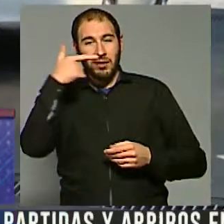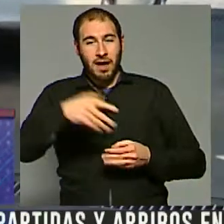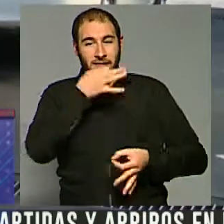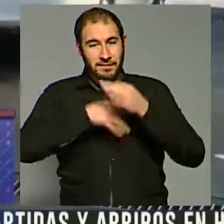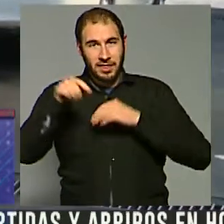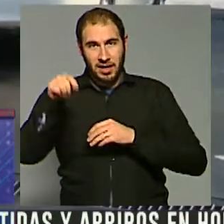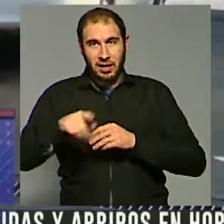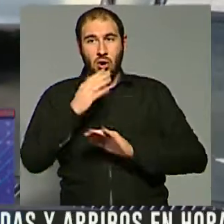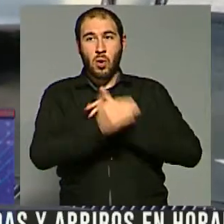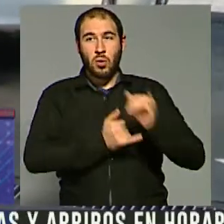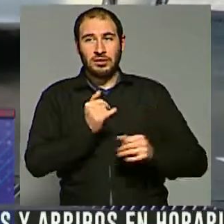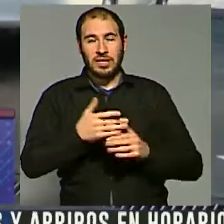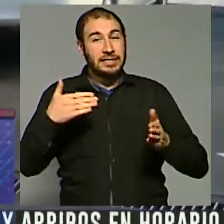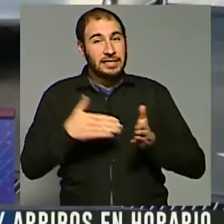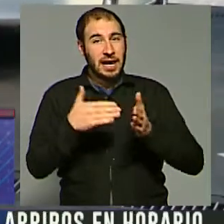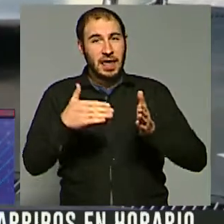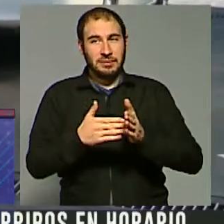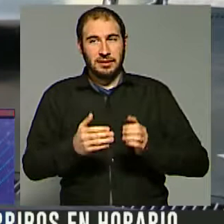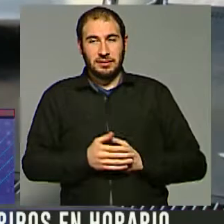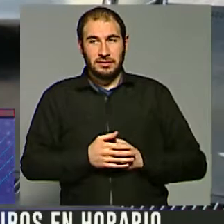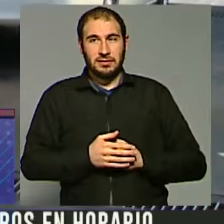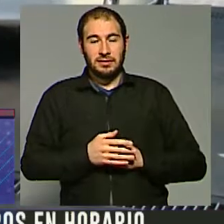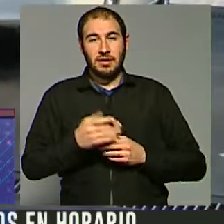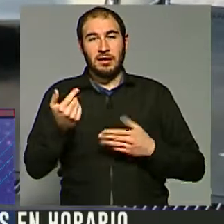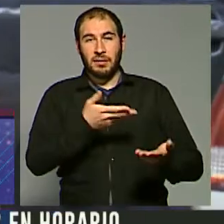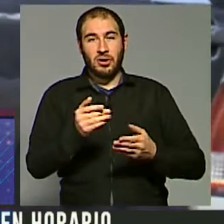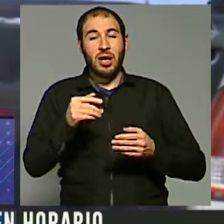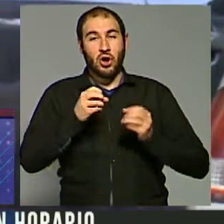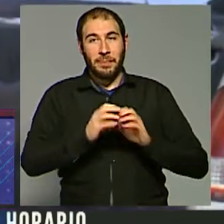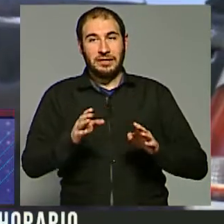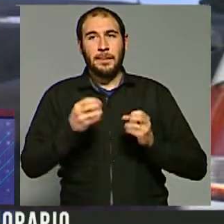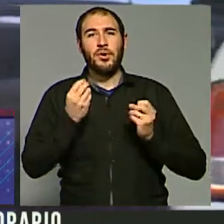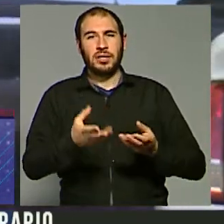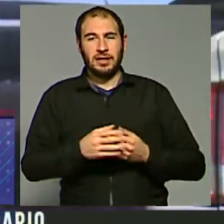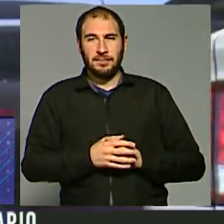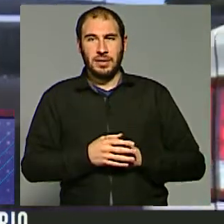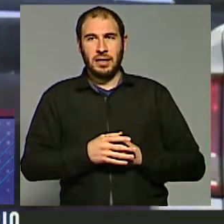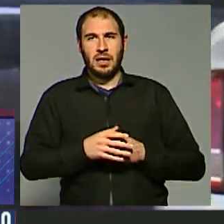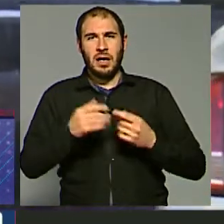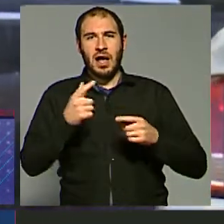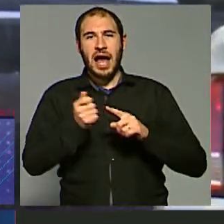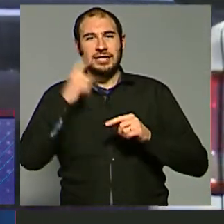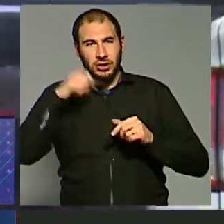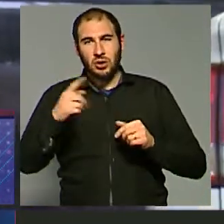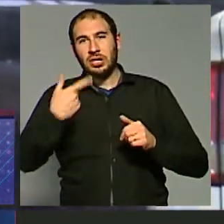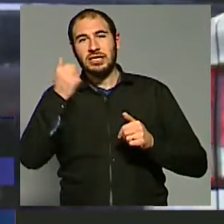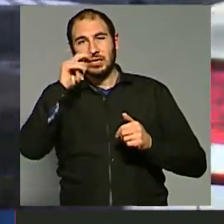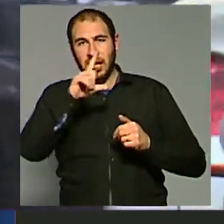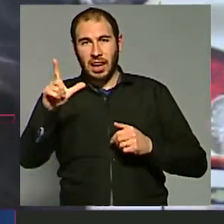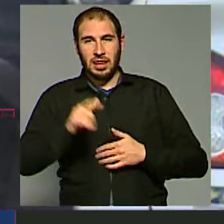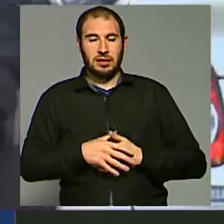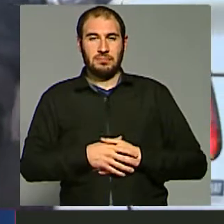servicio sostuvieron que los límites al suministro fueron aplicados principalmente por Acción y Shell.